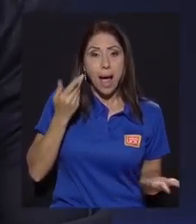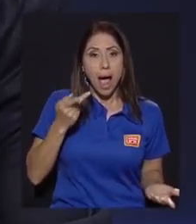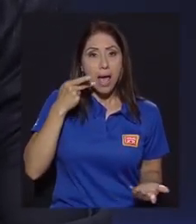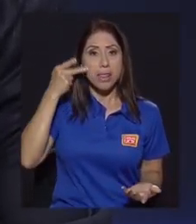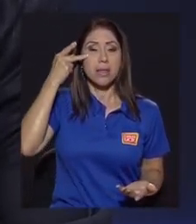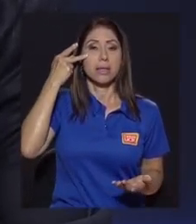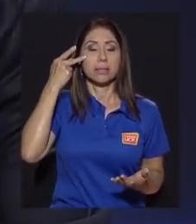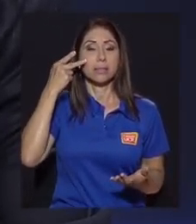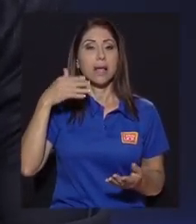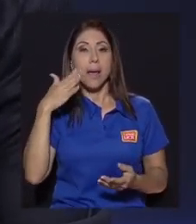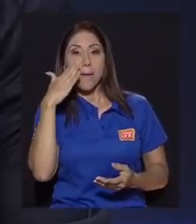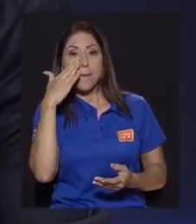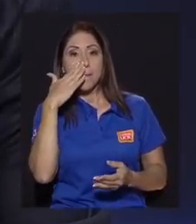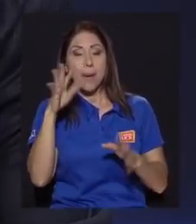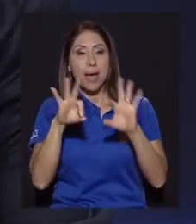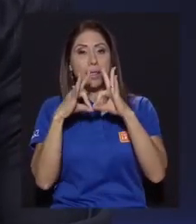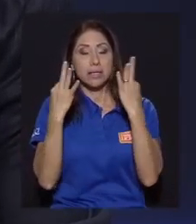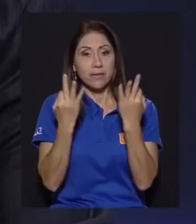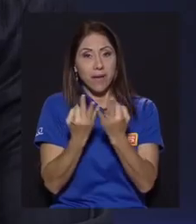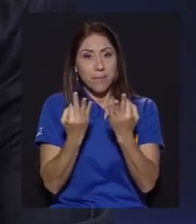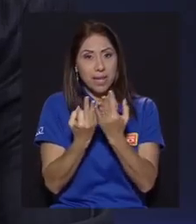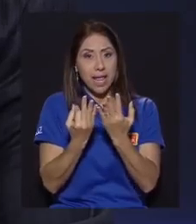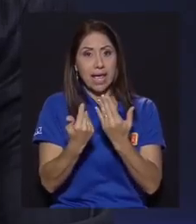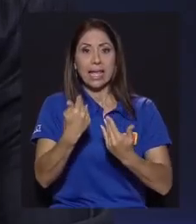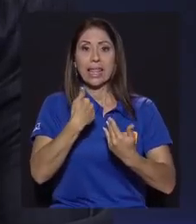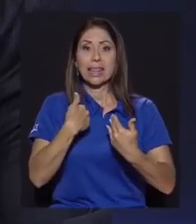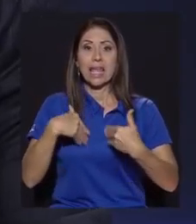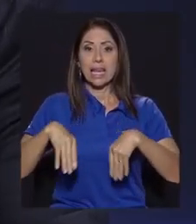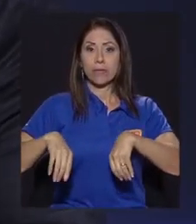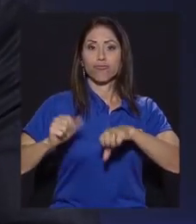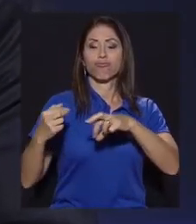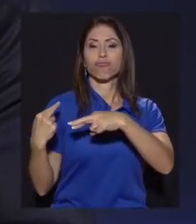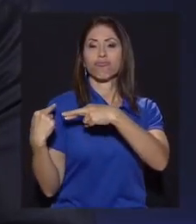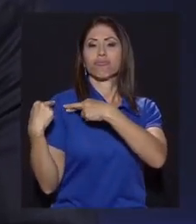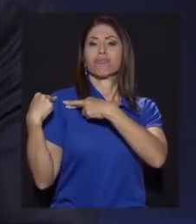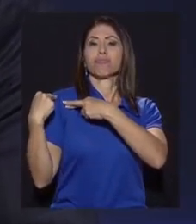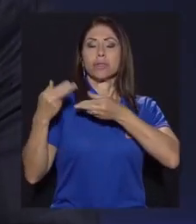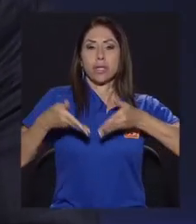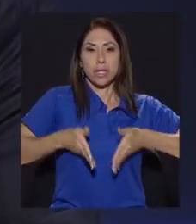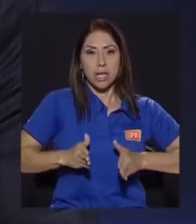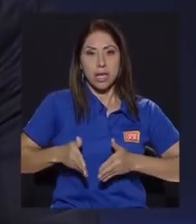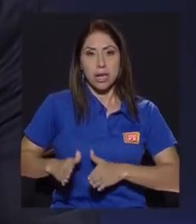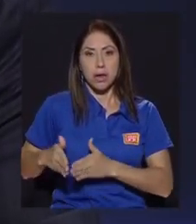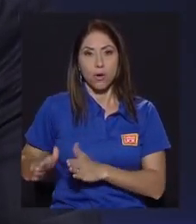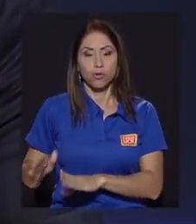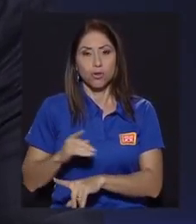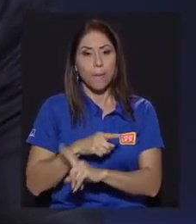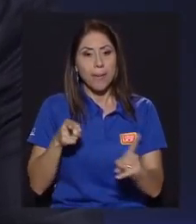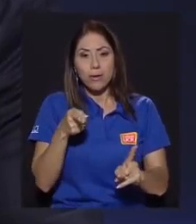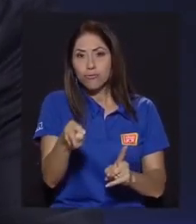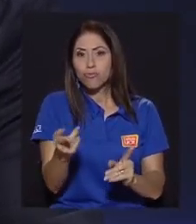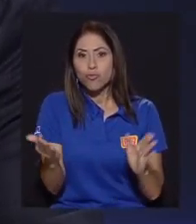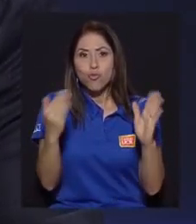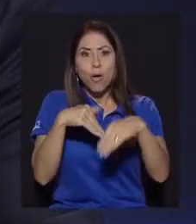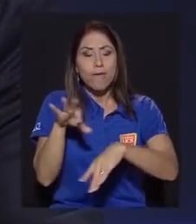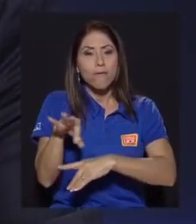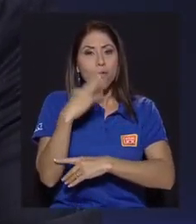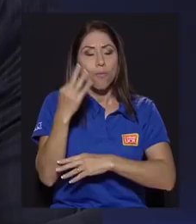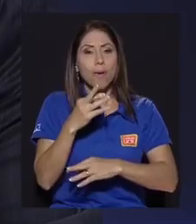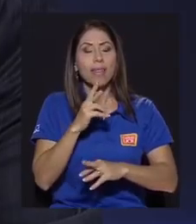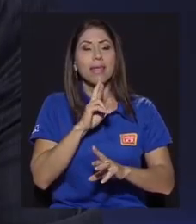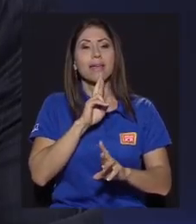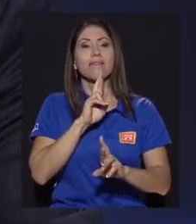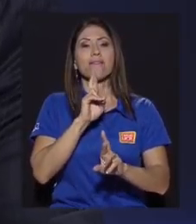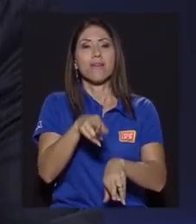a su cargo la prole y que no tienen manera de resolver esos tres problemas